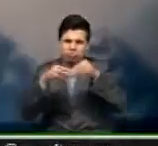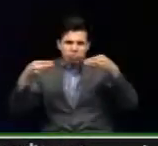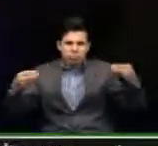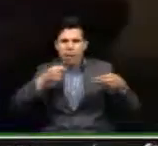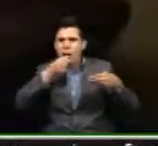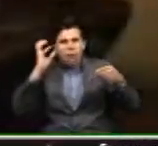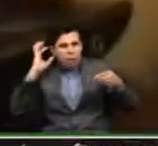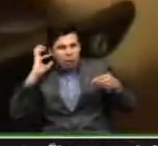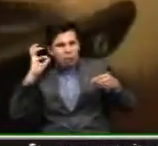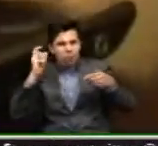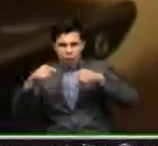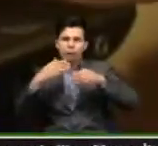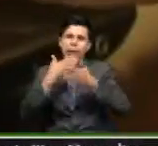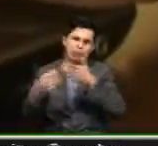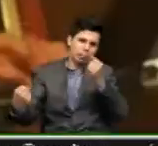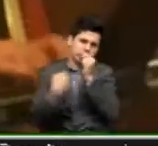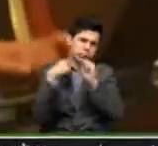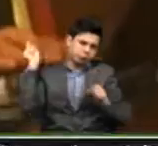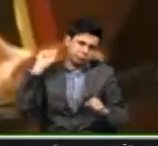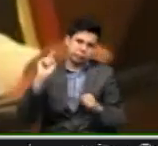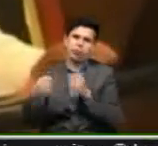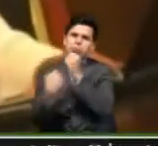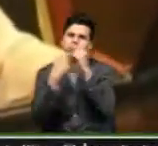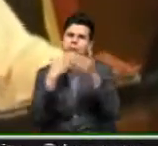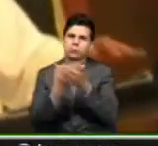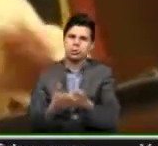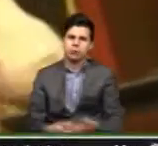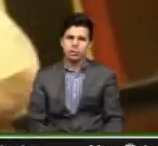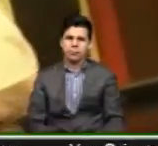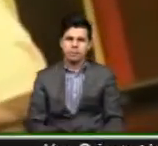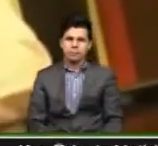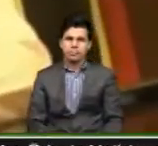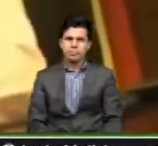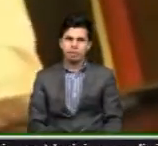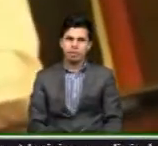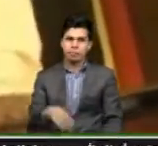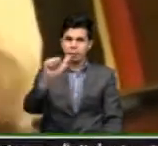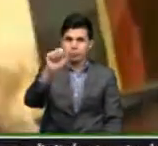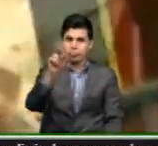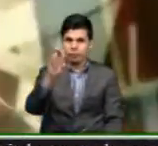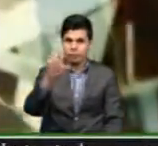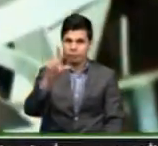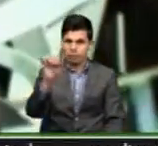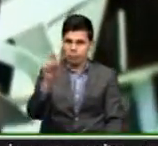carrera. Señor, yo fui la que quiso forzar. Arely siempre soñó con